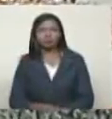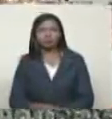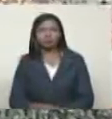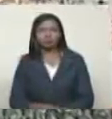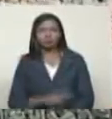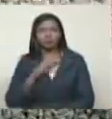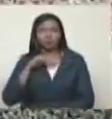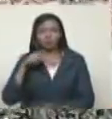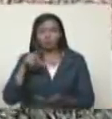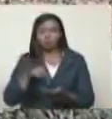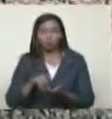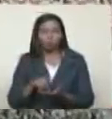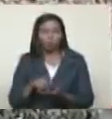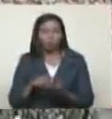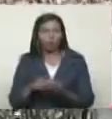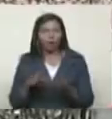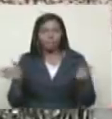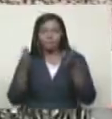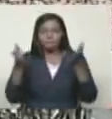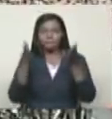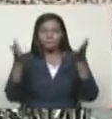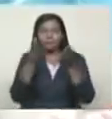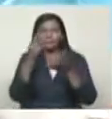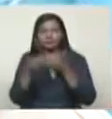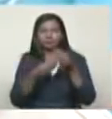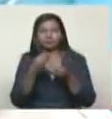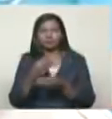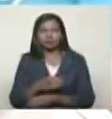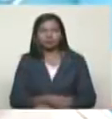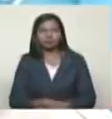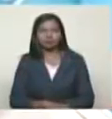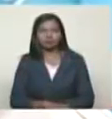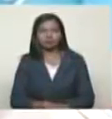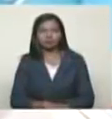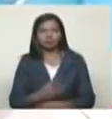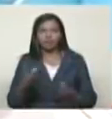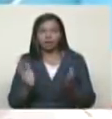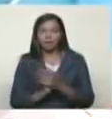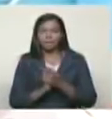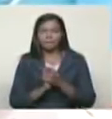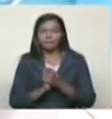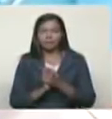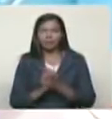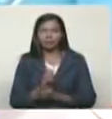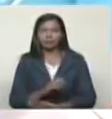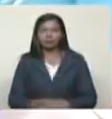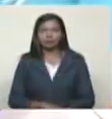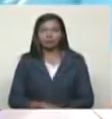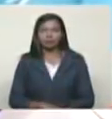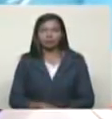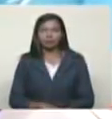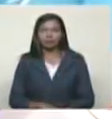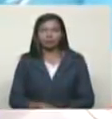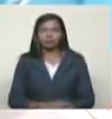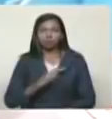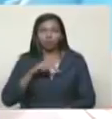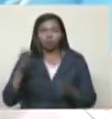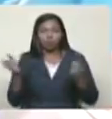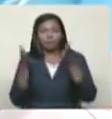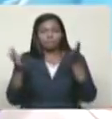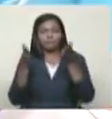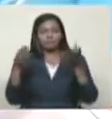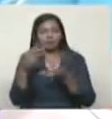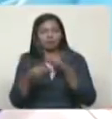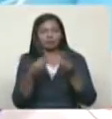Estamos en el proceso de alistamiento, general en jefe, compañero. Pleno proceso de alistamiento que